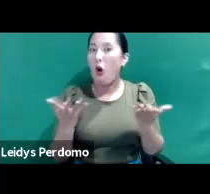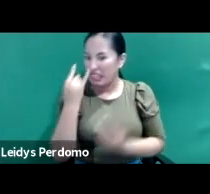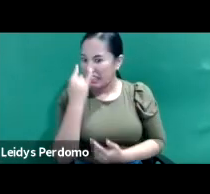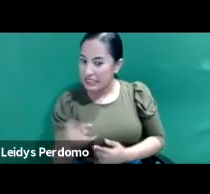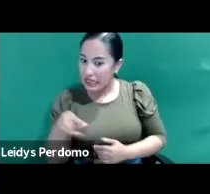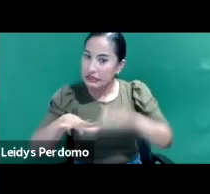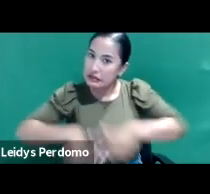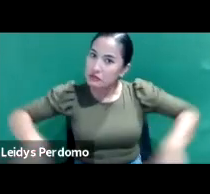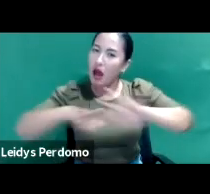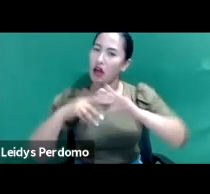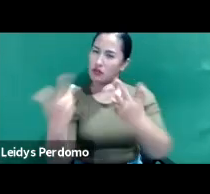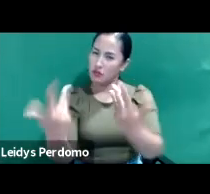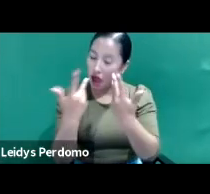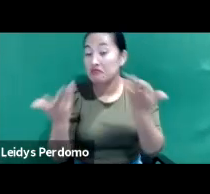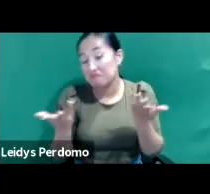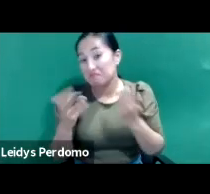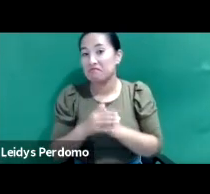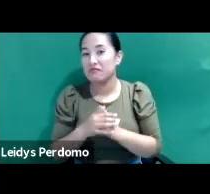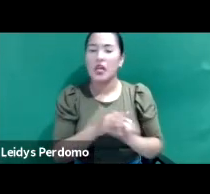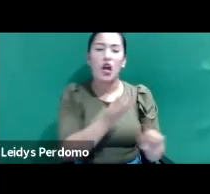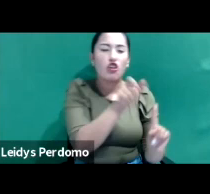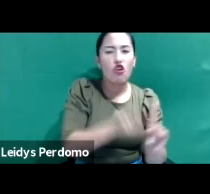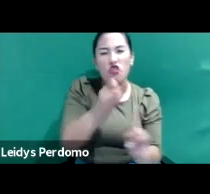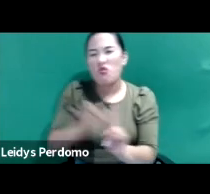espacio. Para nosotros darnos también